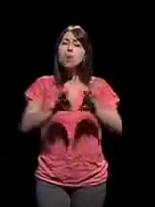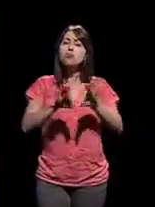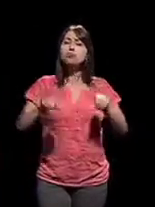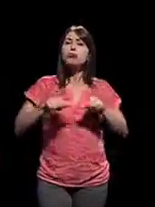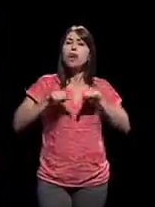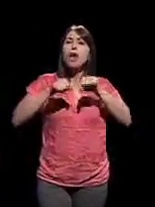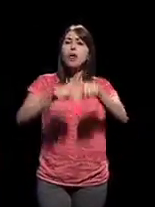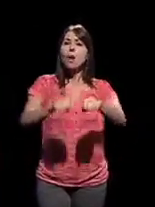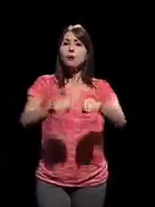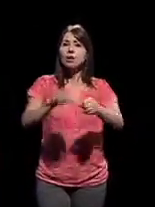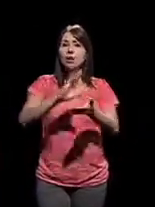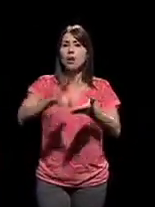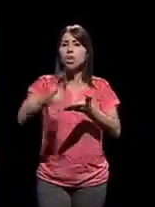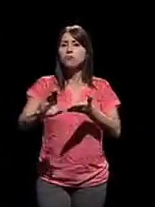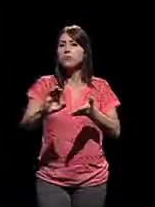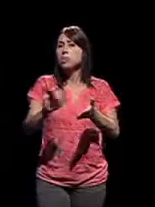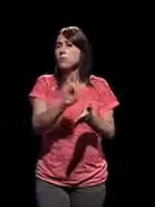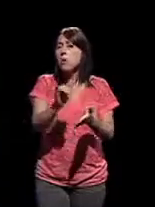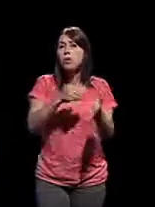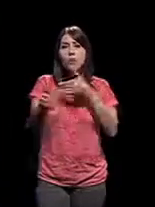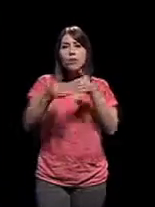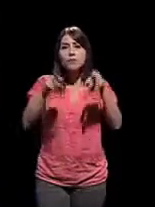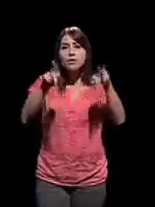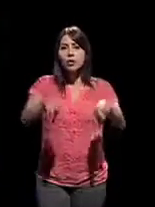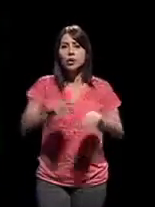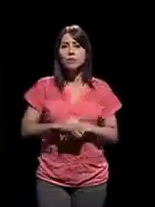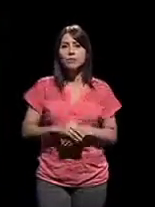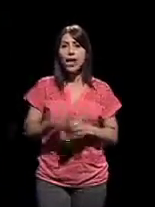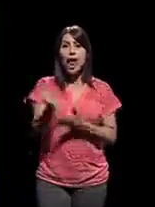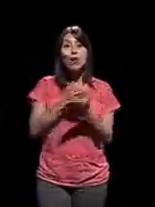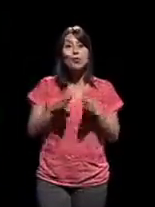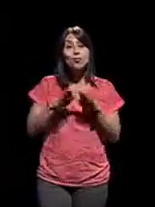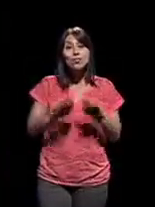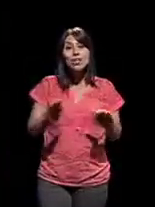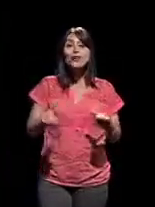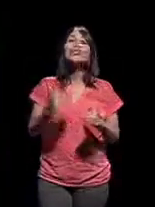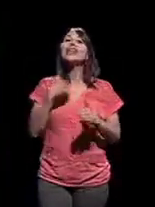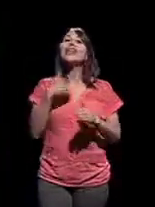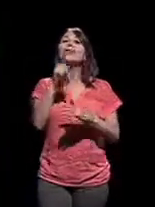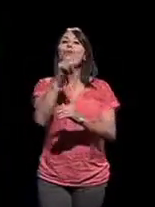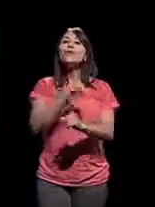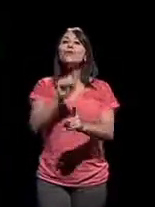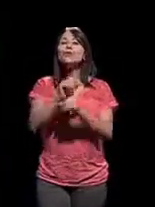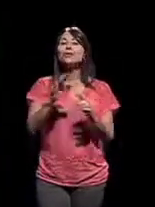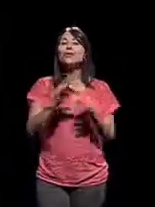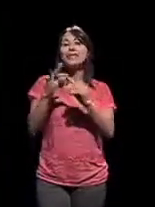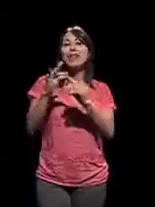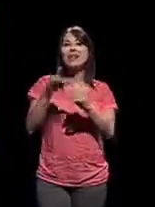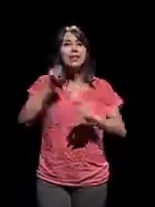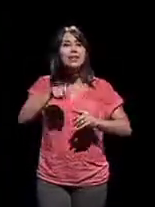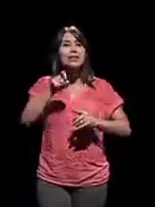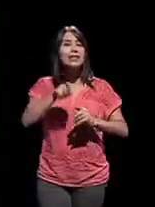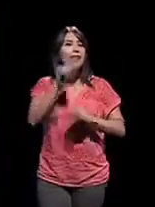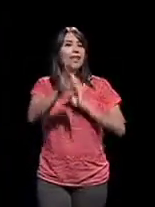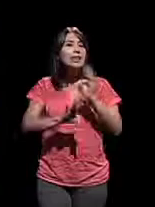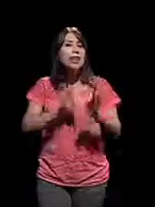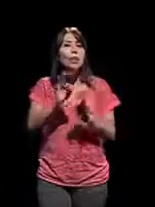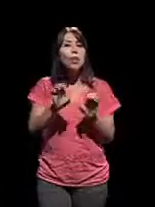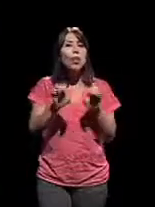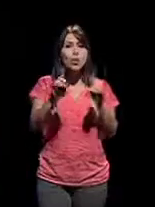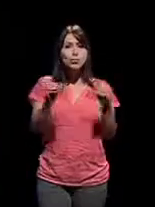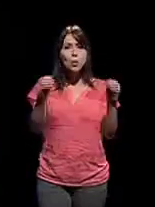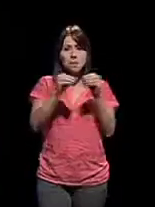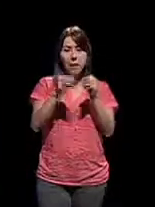y graduarse de la educación secundaria igual que lo hace cualquier otra persona. Hay niños que tienen una condición particular que requieren de un tipo